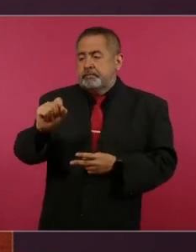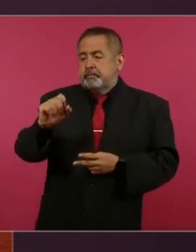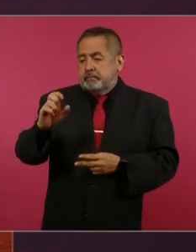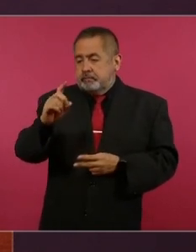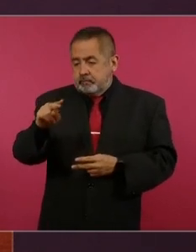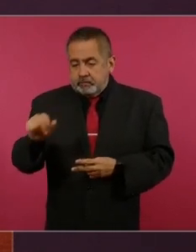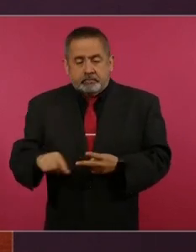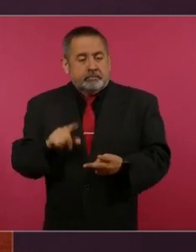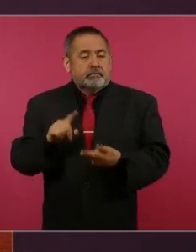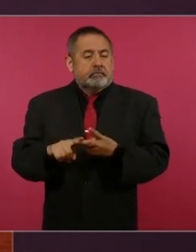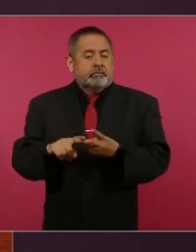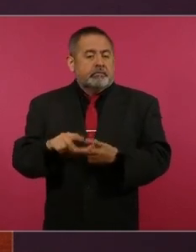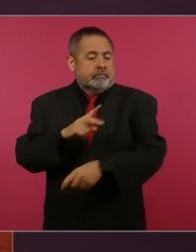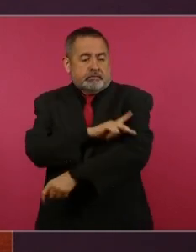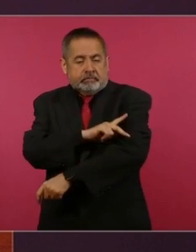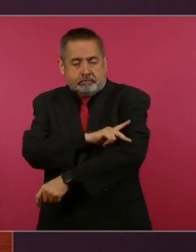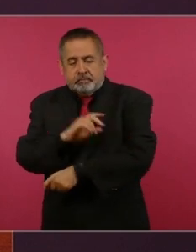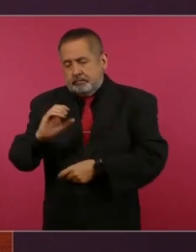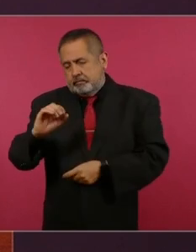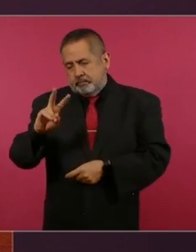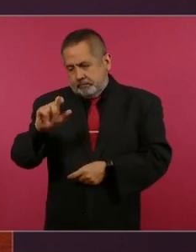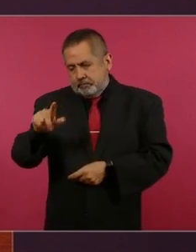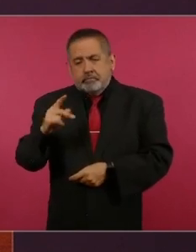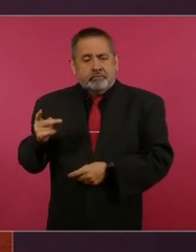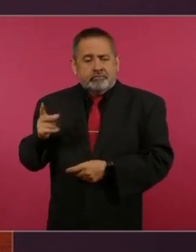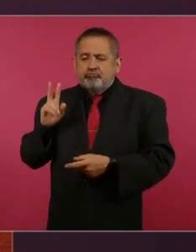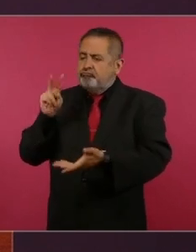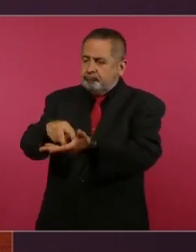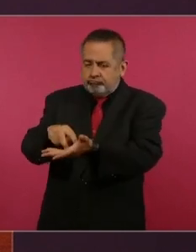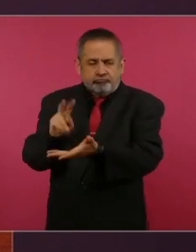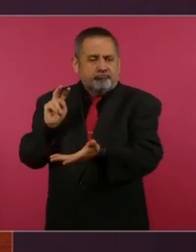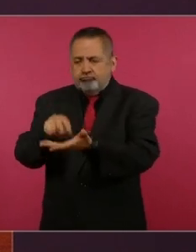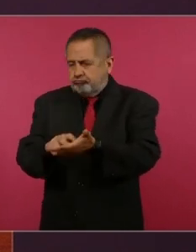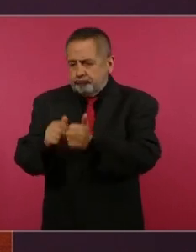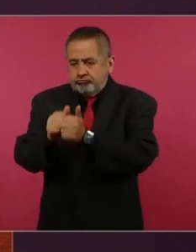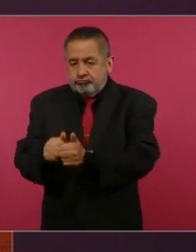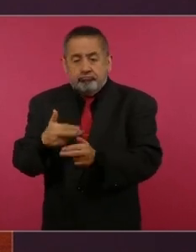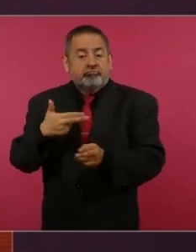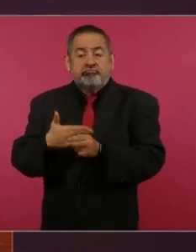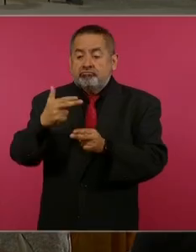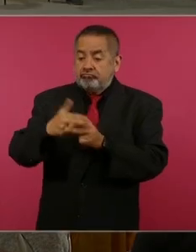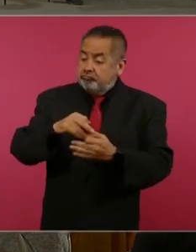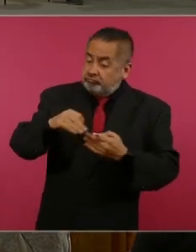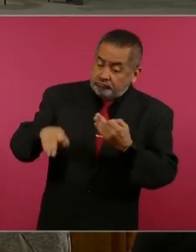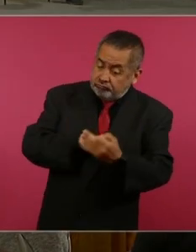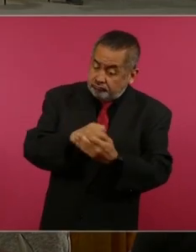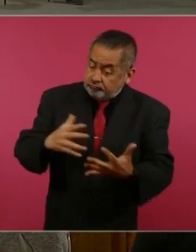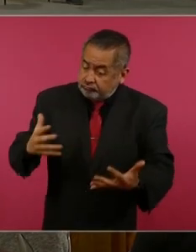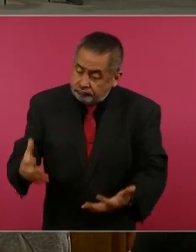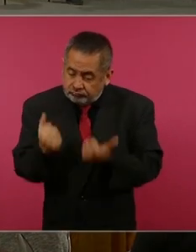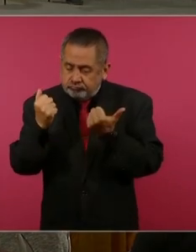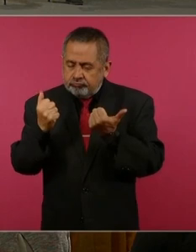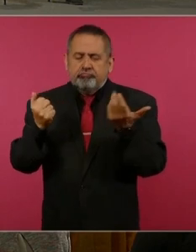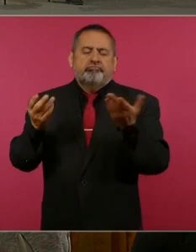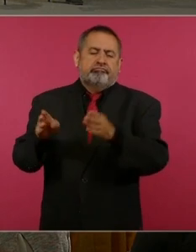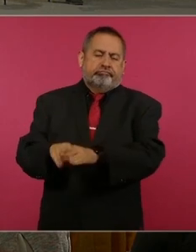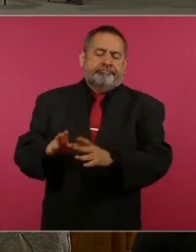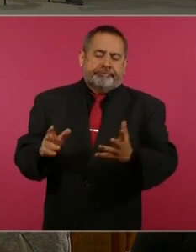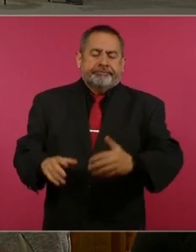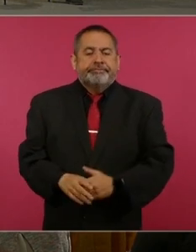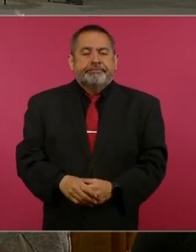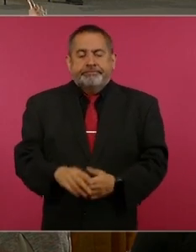Coordinación Nacional de Protección Civil están presentes y vamos a continuar ahí hasta rescatar la totalidad de los cuerpos de los mineros. Muchas